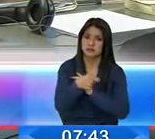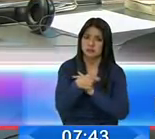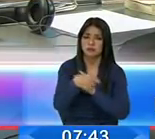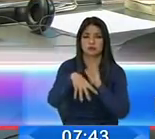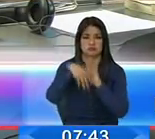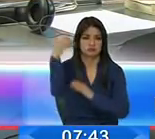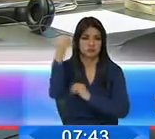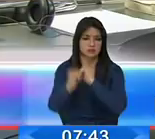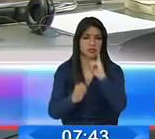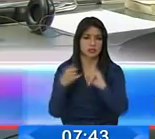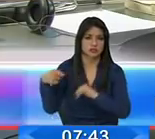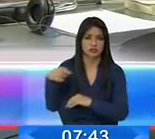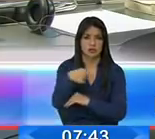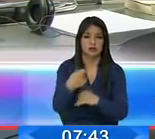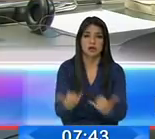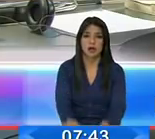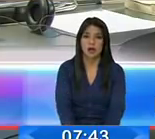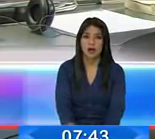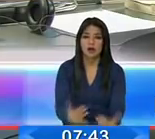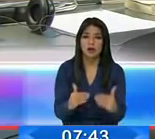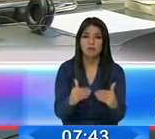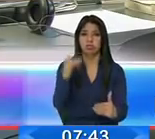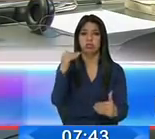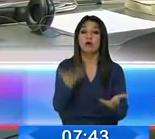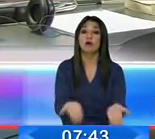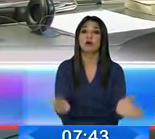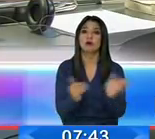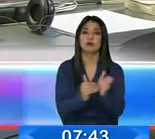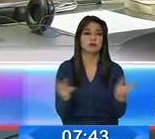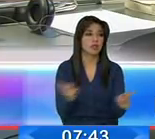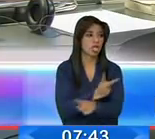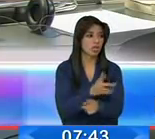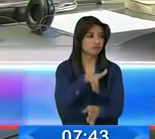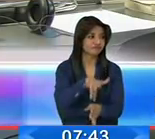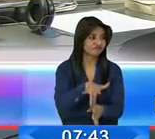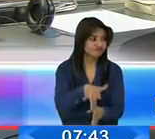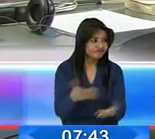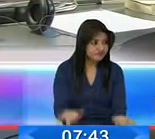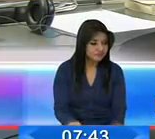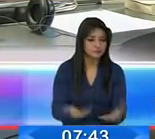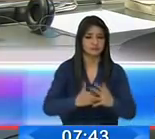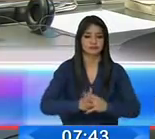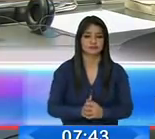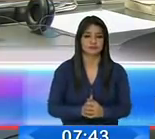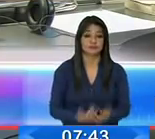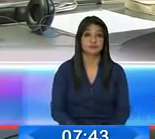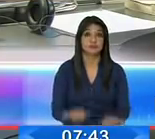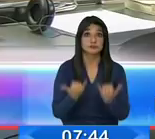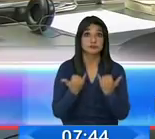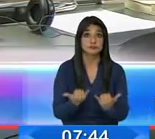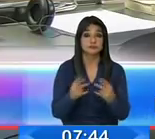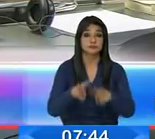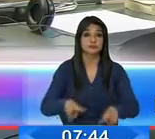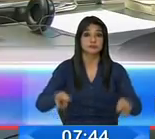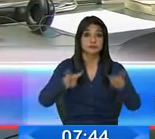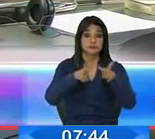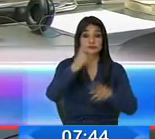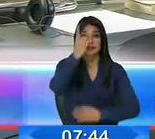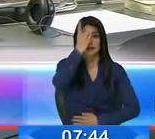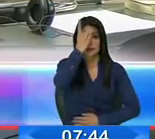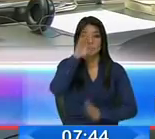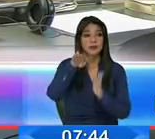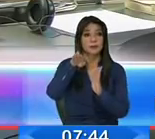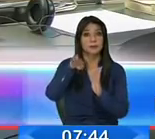externo, tengamos la situación que tenemos. En este momento los precios de la deuda